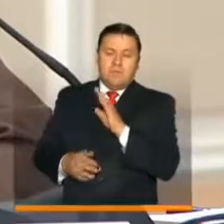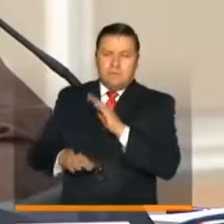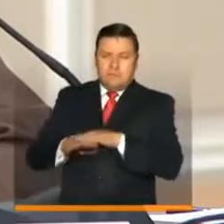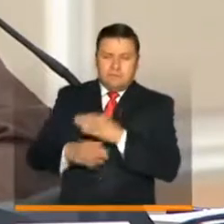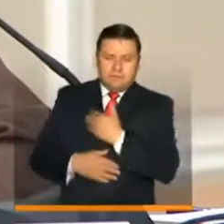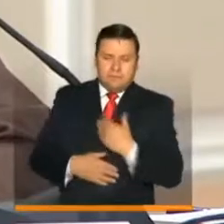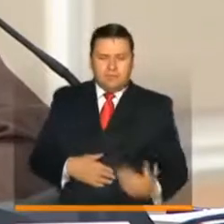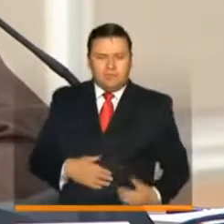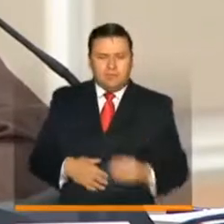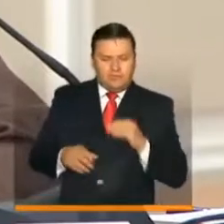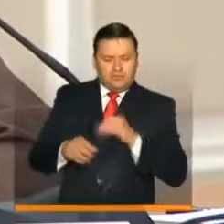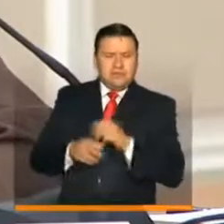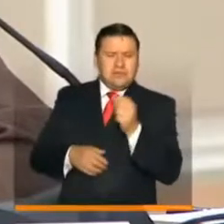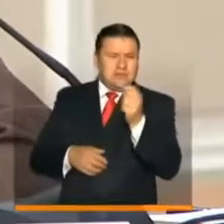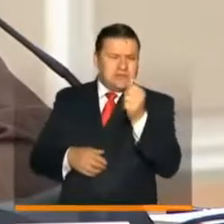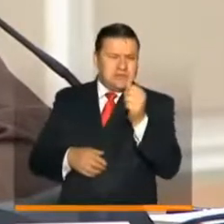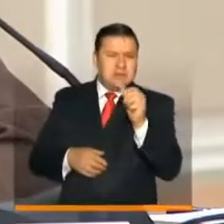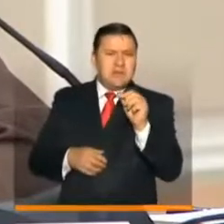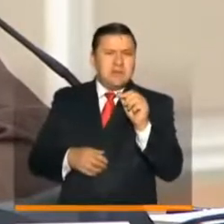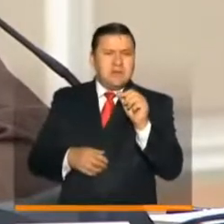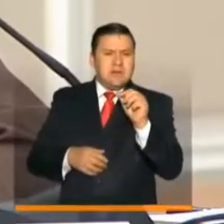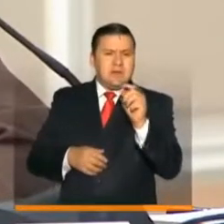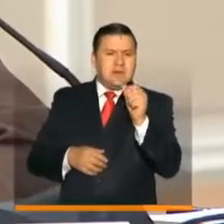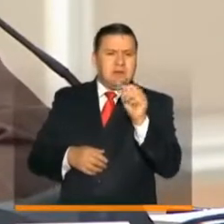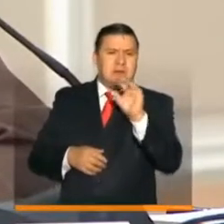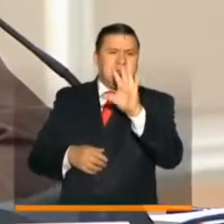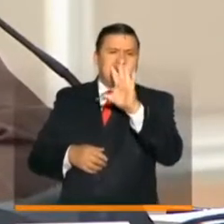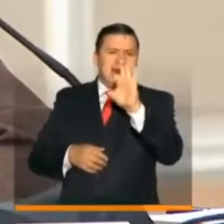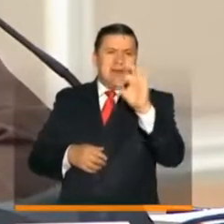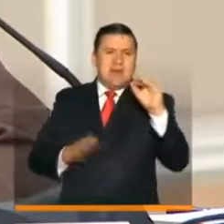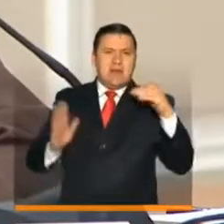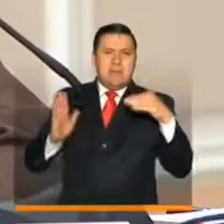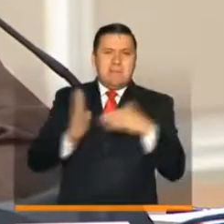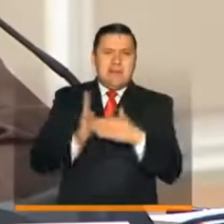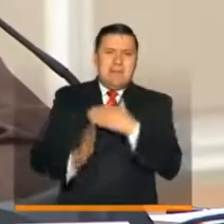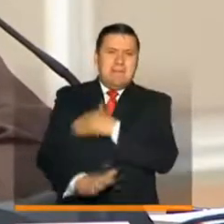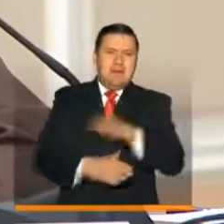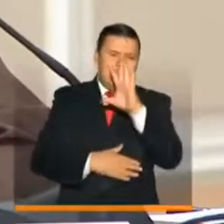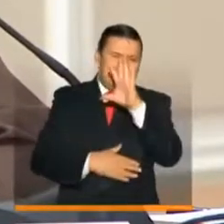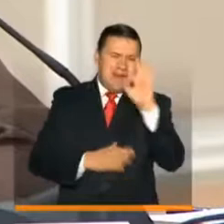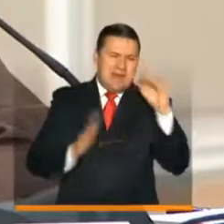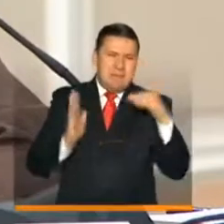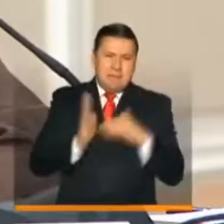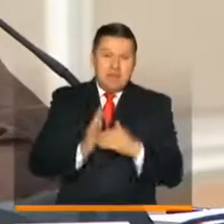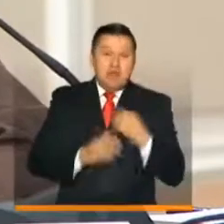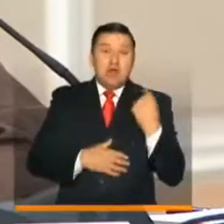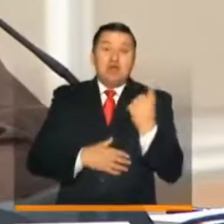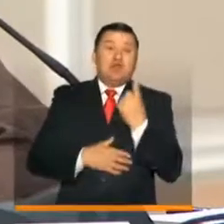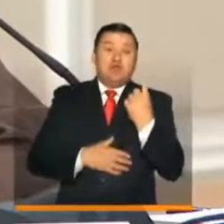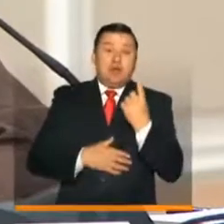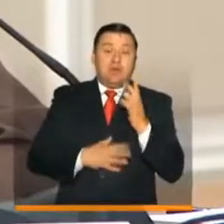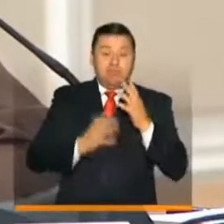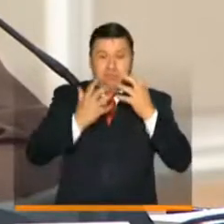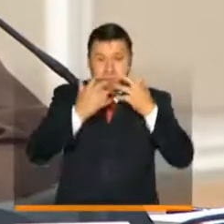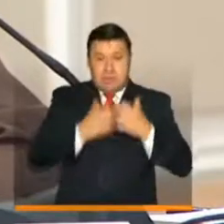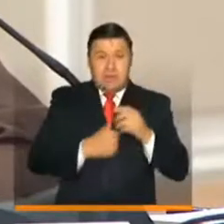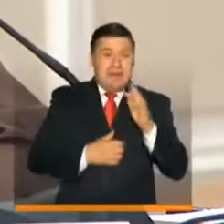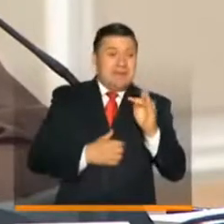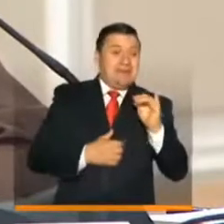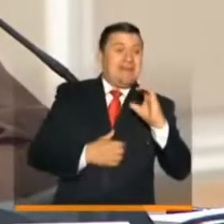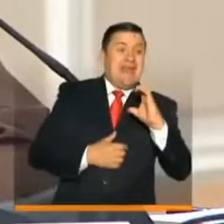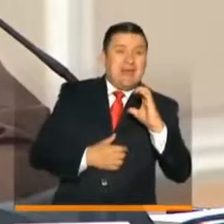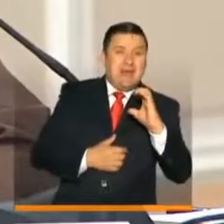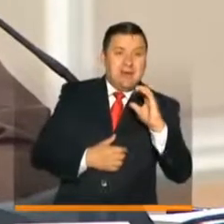presidente, va a ser un fondo de casi 500.000 millones de pesos, no solamente para la industria TIC,